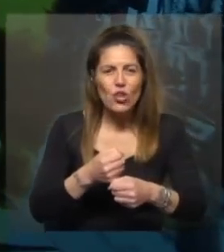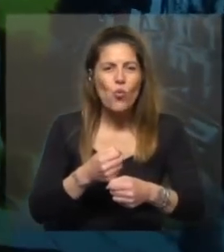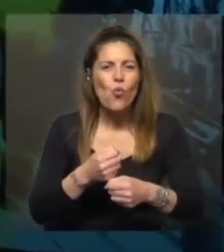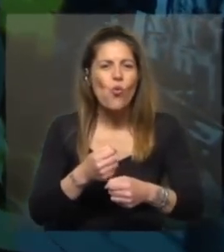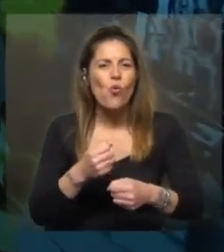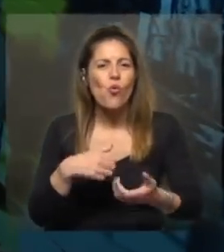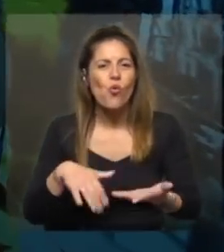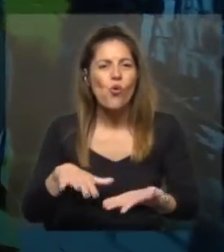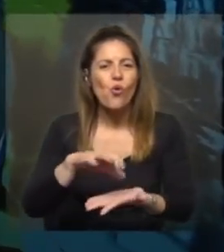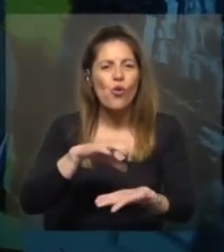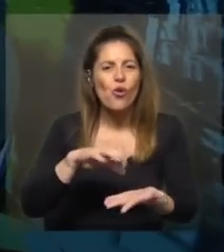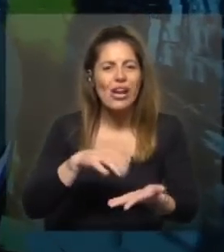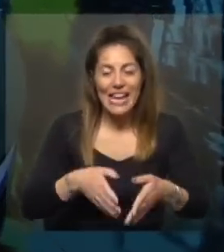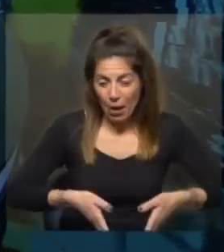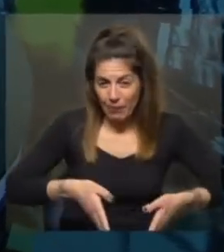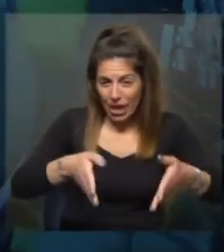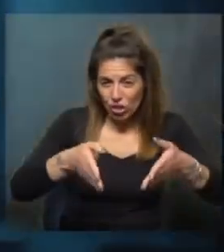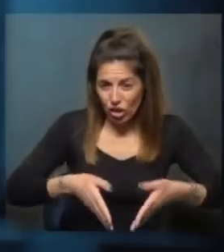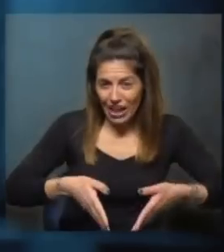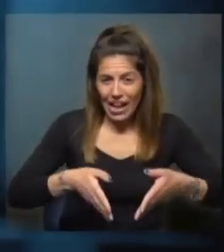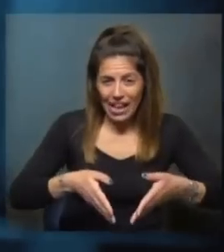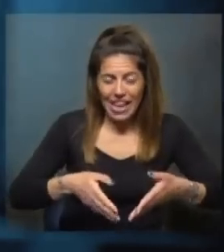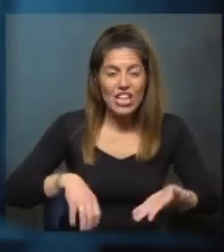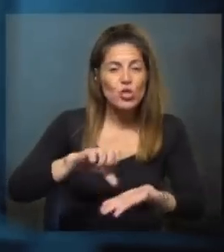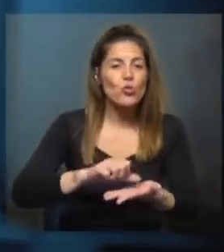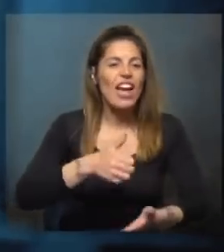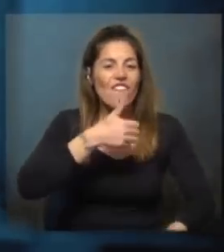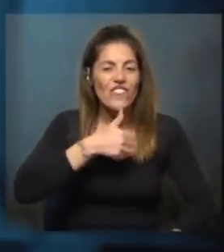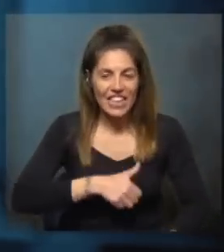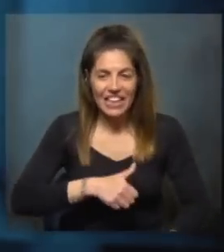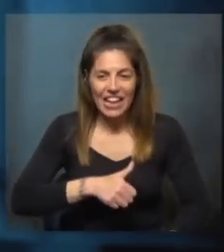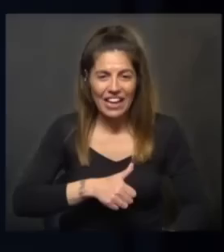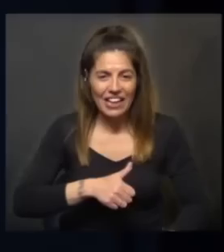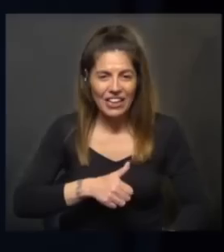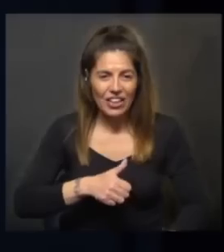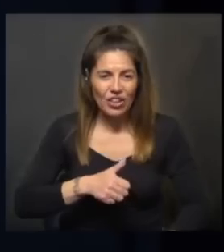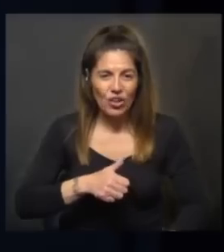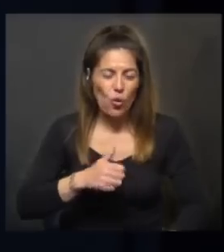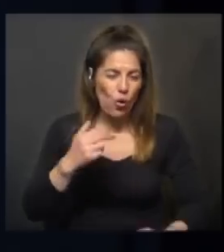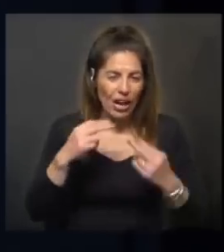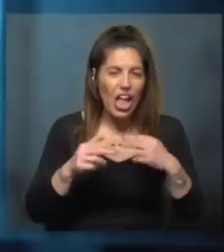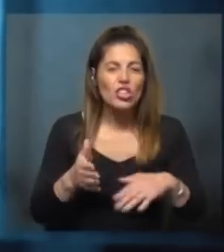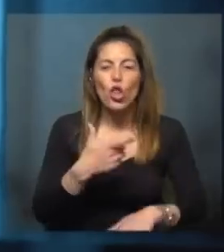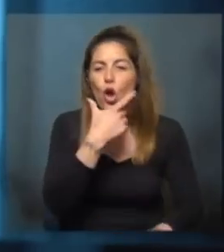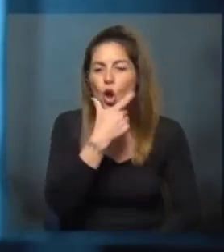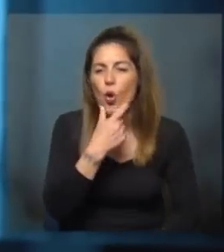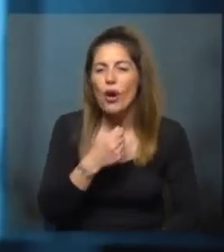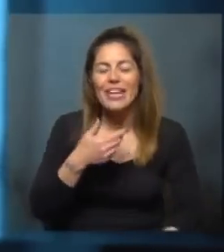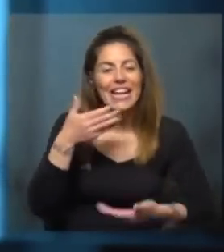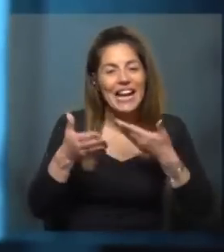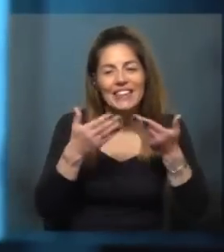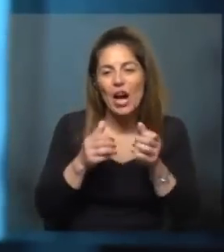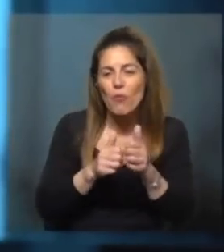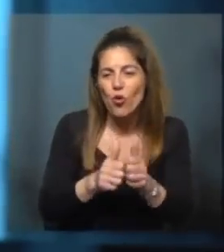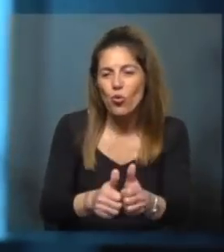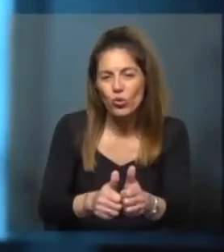en la ciudad en la peatonal ahí de la ciudad vieja cuando surgieron todos los jueves cantábamos juntas que